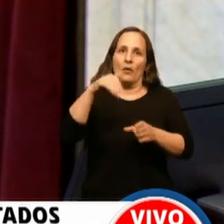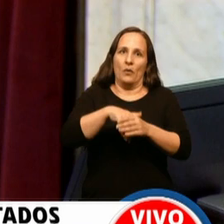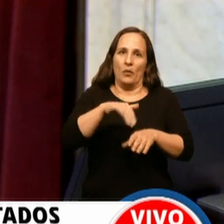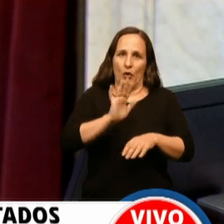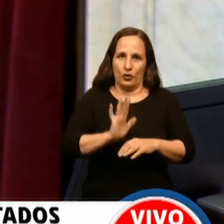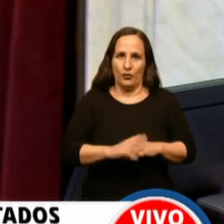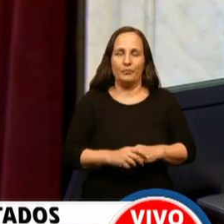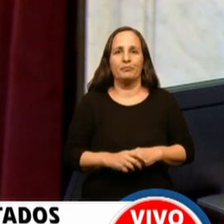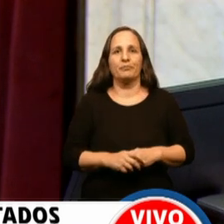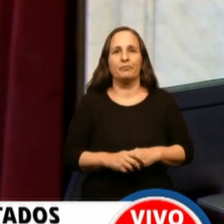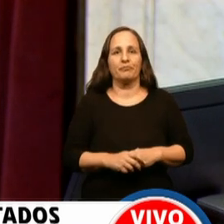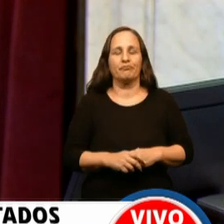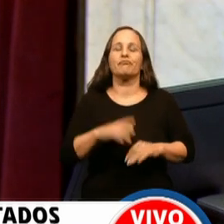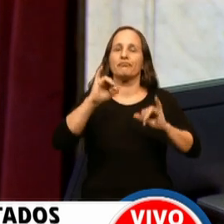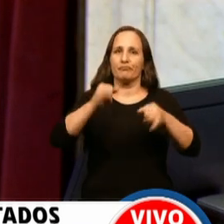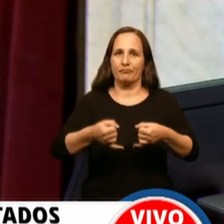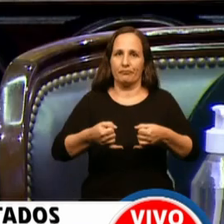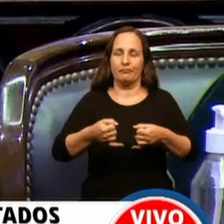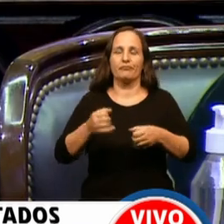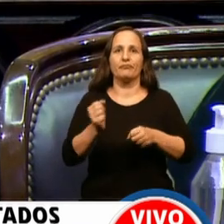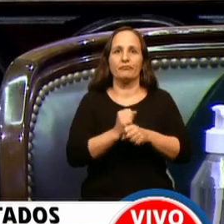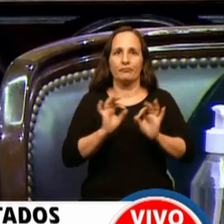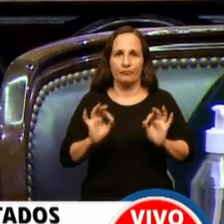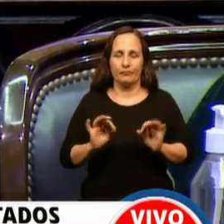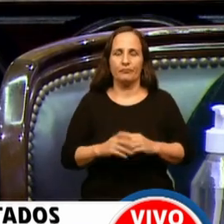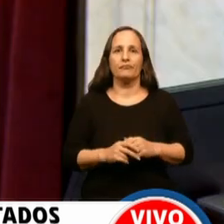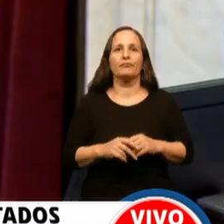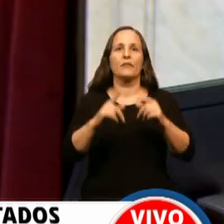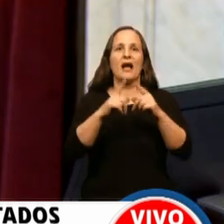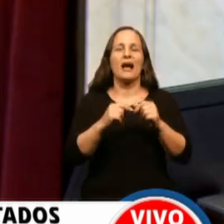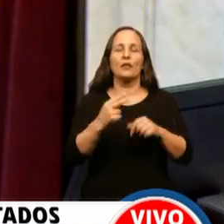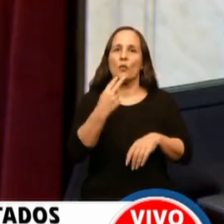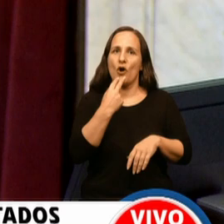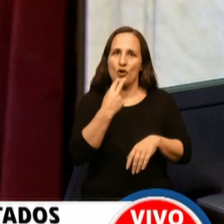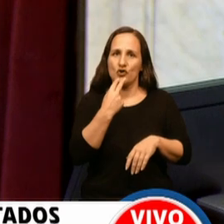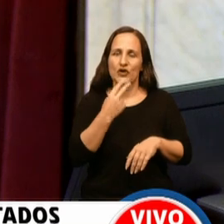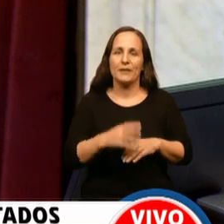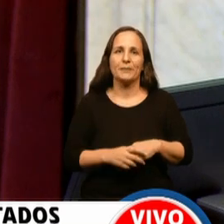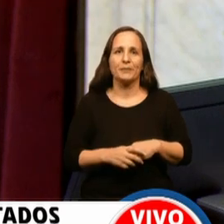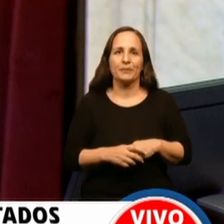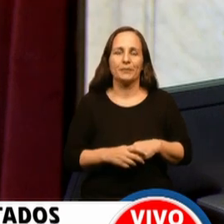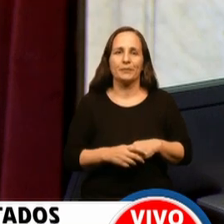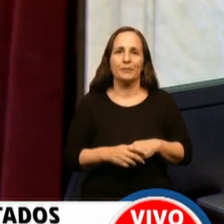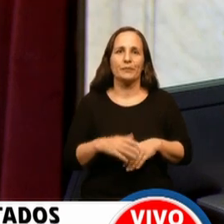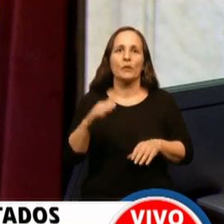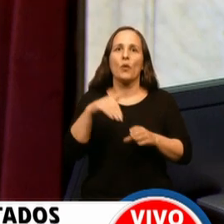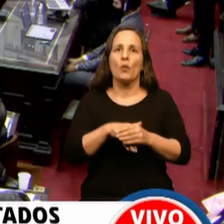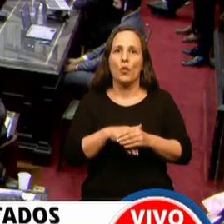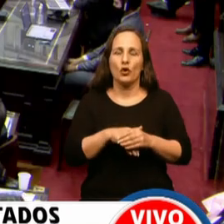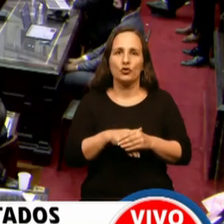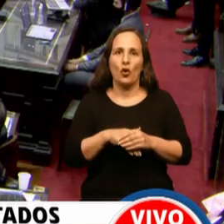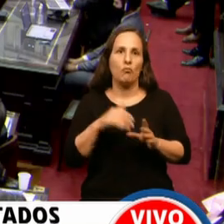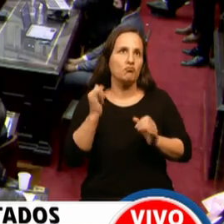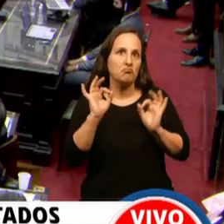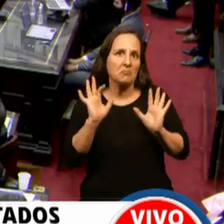voto resulta afirmativo artículo 11 sírvase marcar su voto no hay